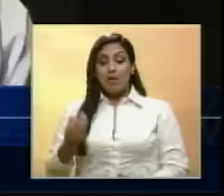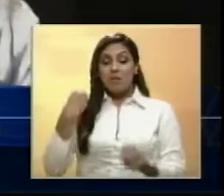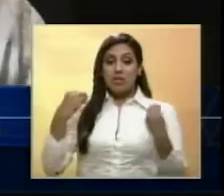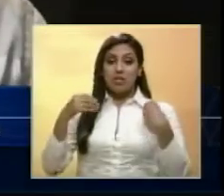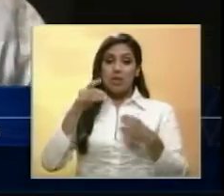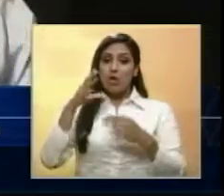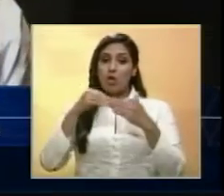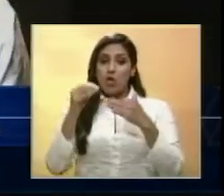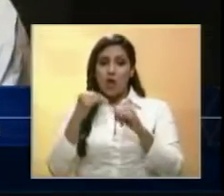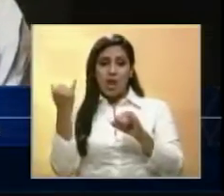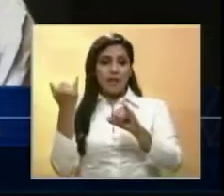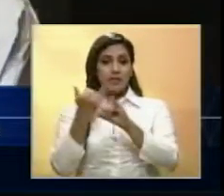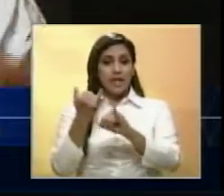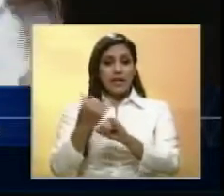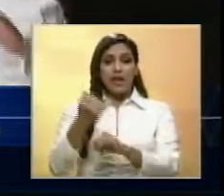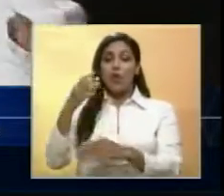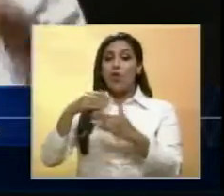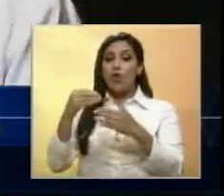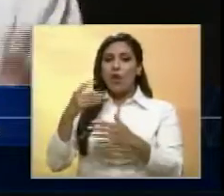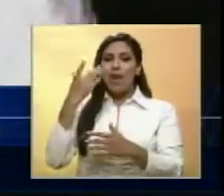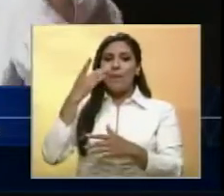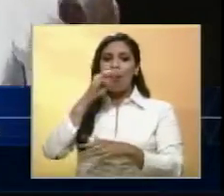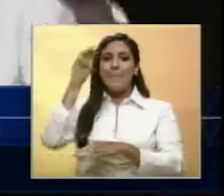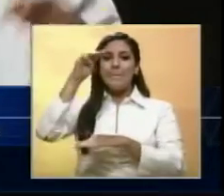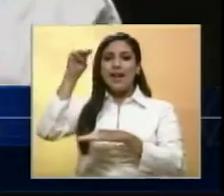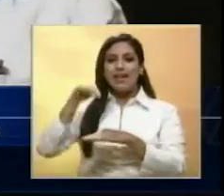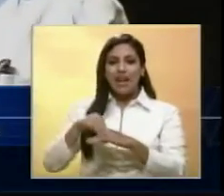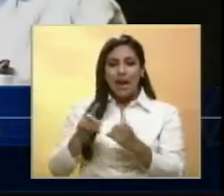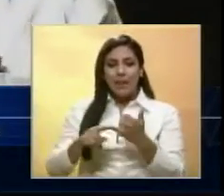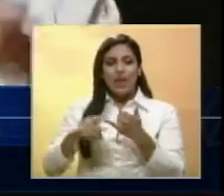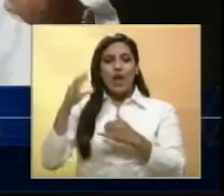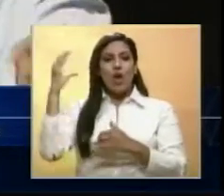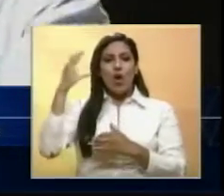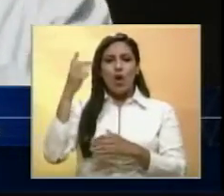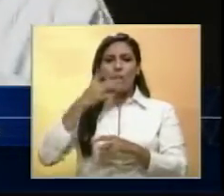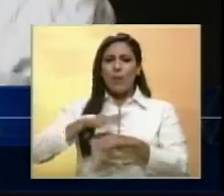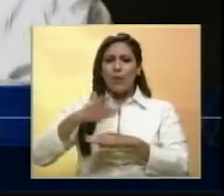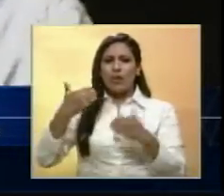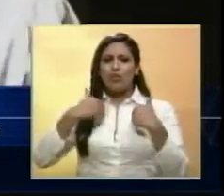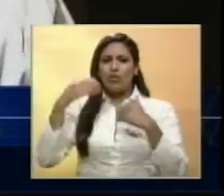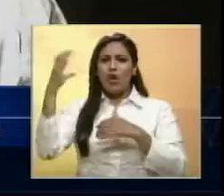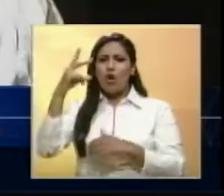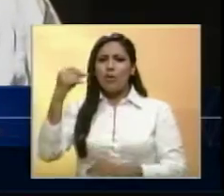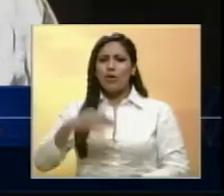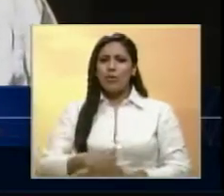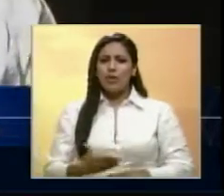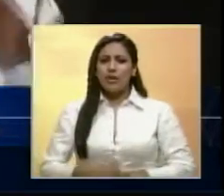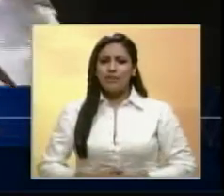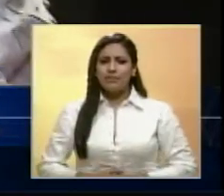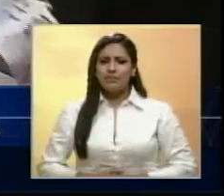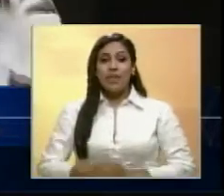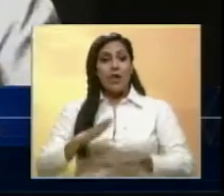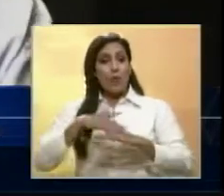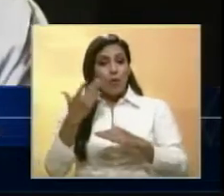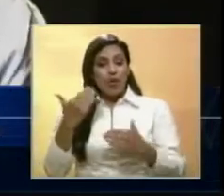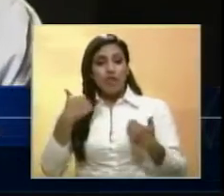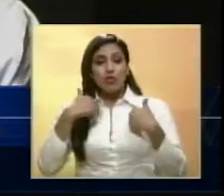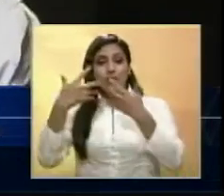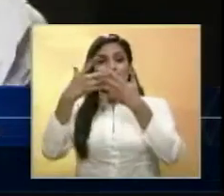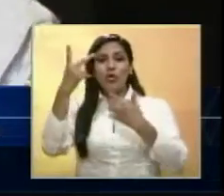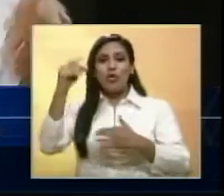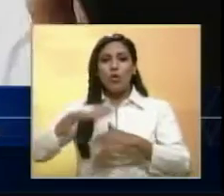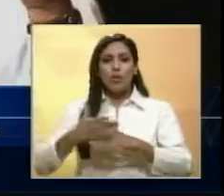el dólar Today, si el dólar Today viene de Miami y viene de Colombia, ¿por qué no afecta a Colombia? ¿Por qué no afecta a los Estados